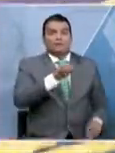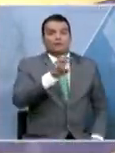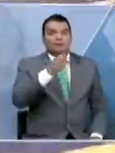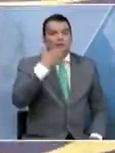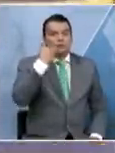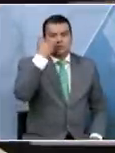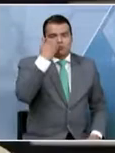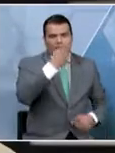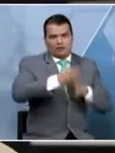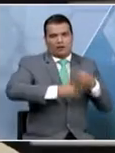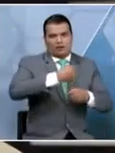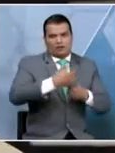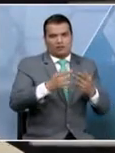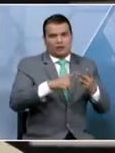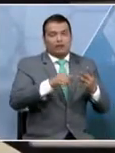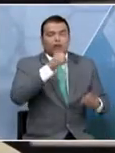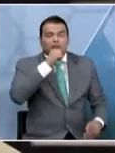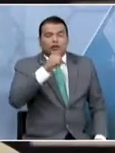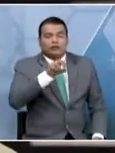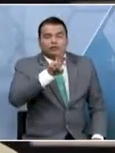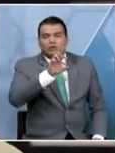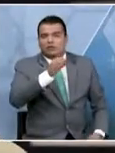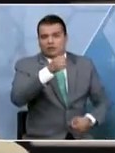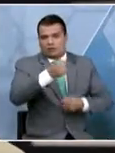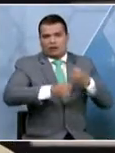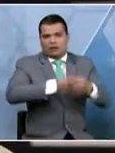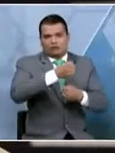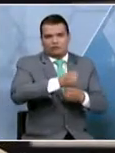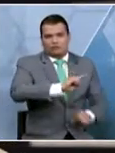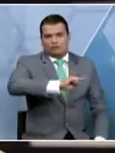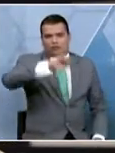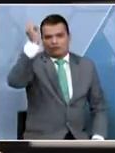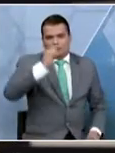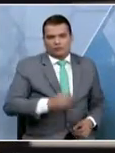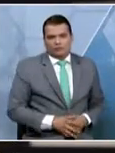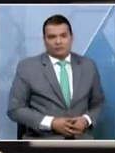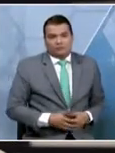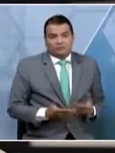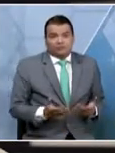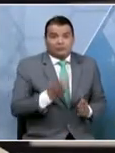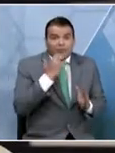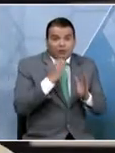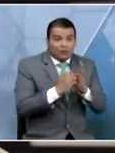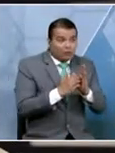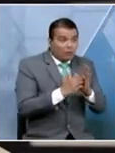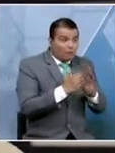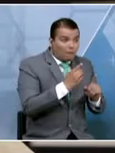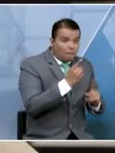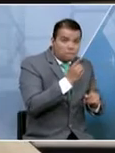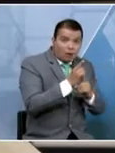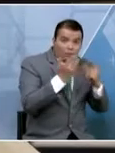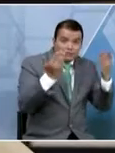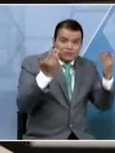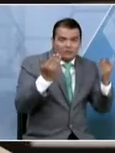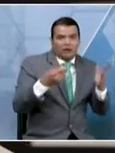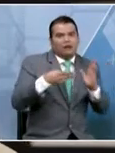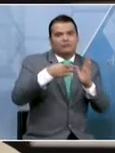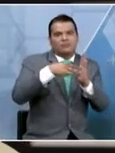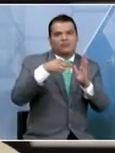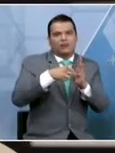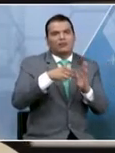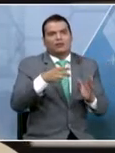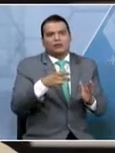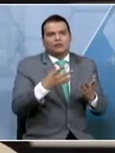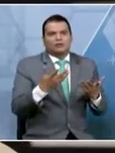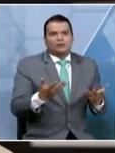70 años de edad si llegara a funcionar pues sería una magnífica noticia porque nos permitiría reducir un poco esta